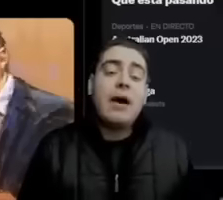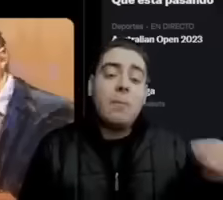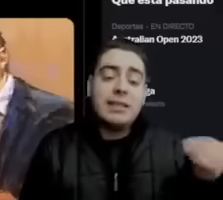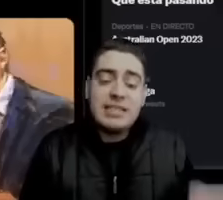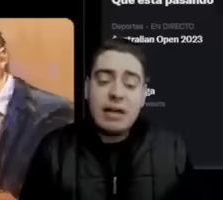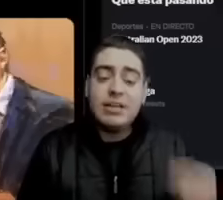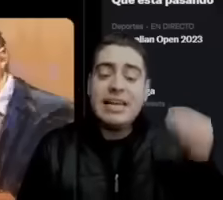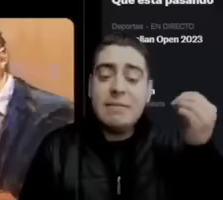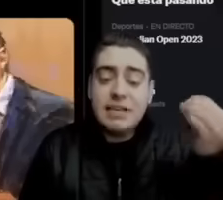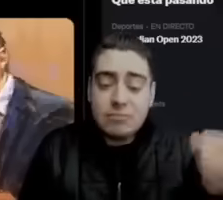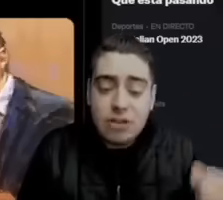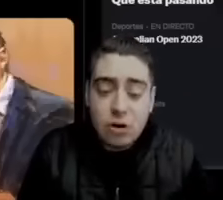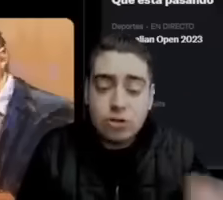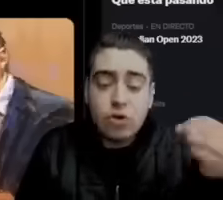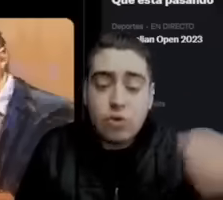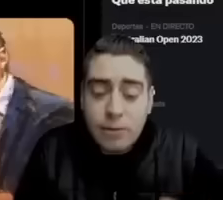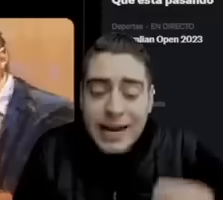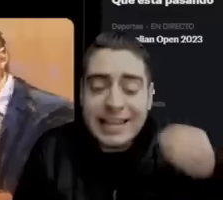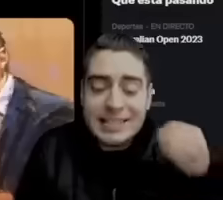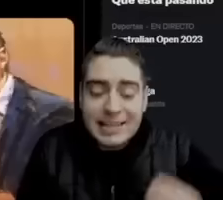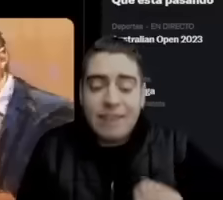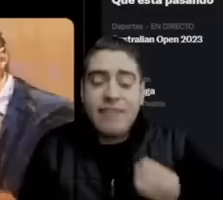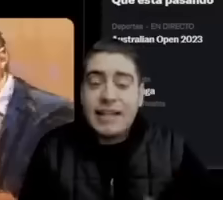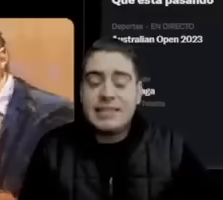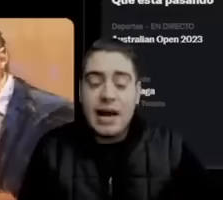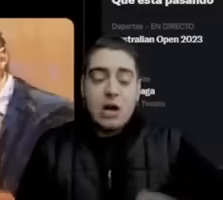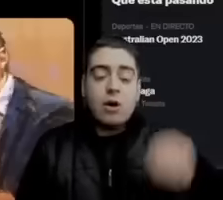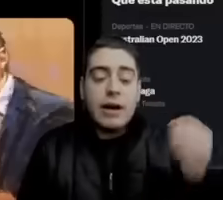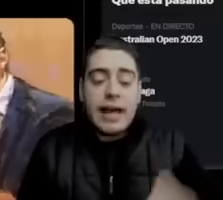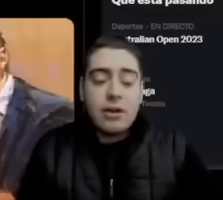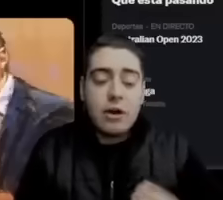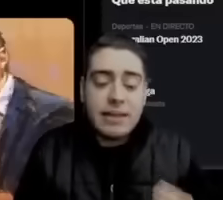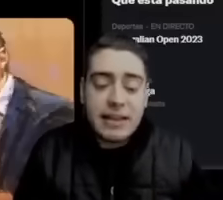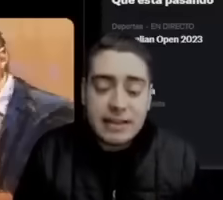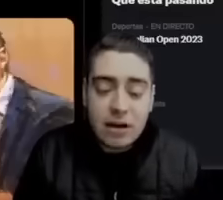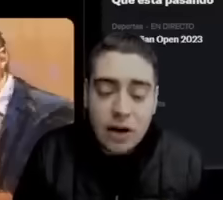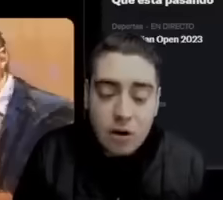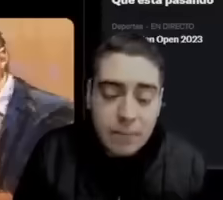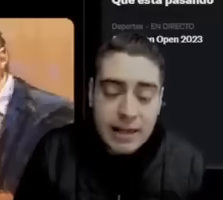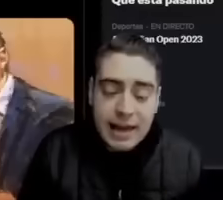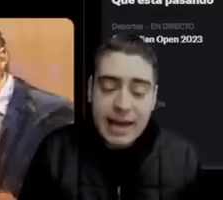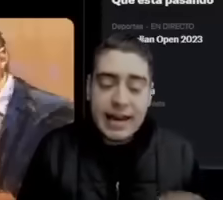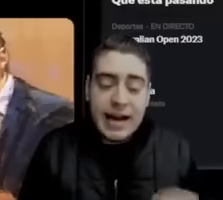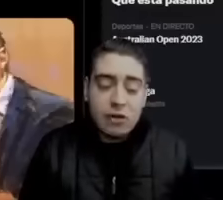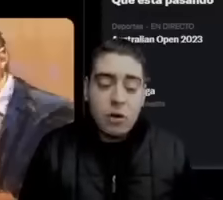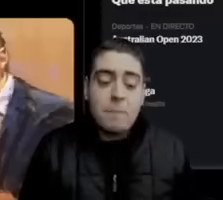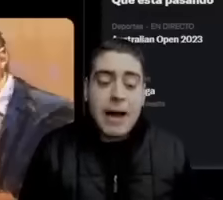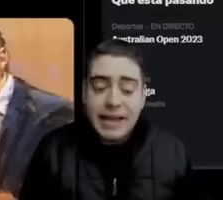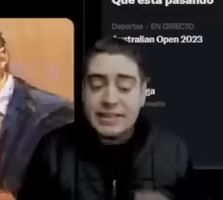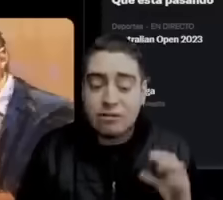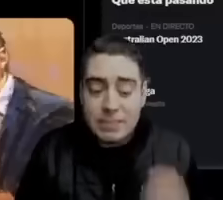había comenzado. Y él mismo dijo, yo tuve una credencial falsa con grado de comandante con el nombre de